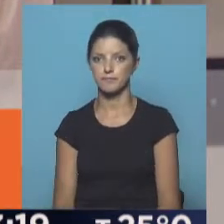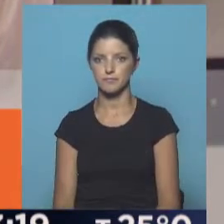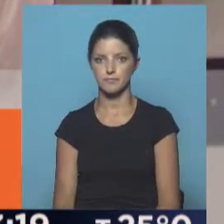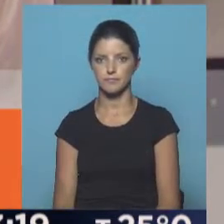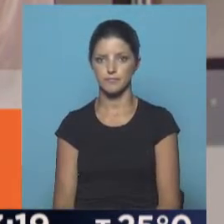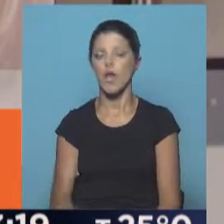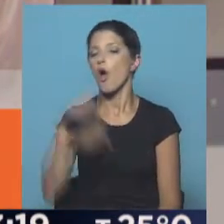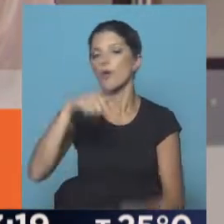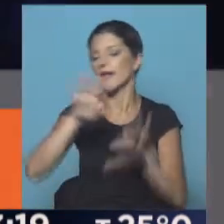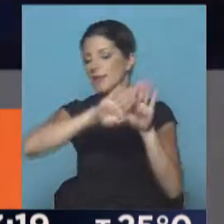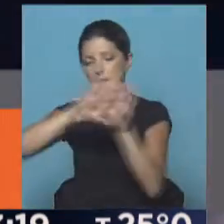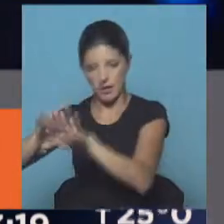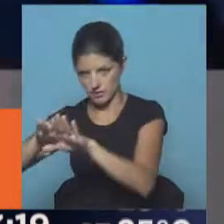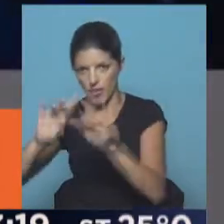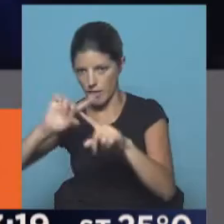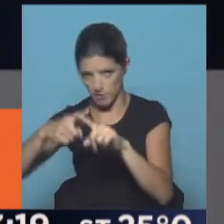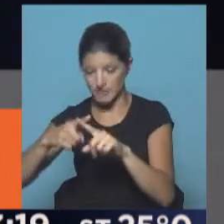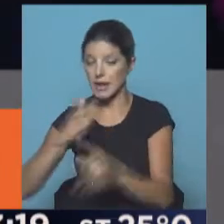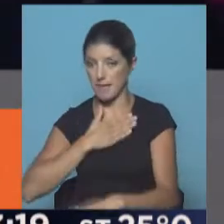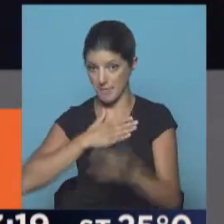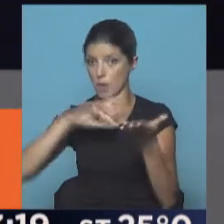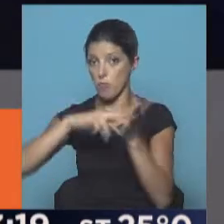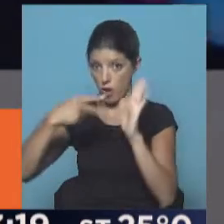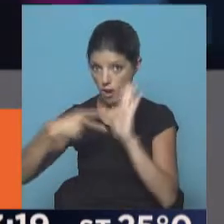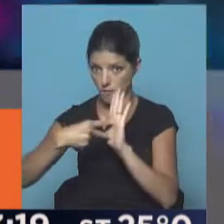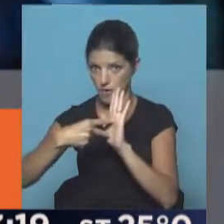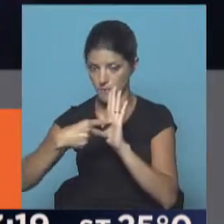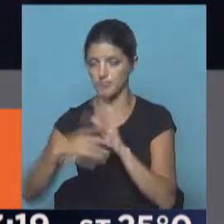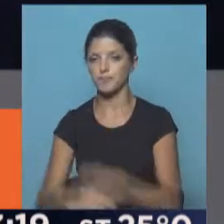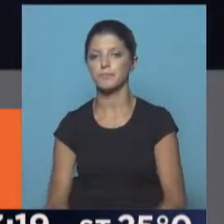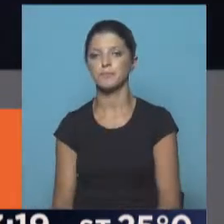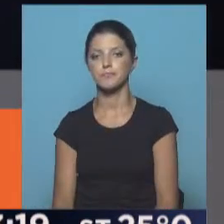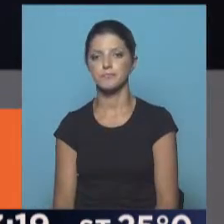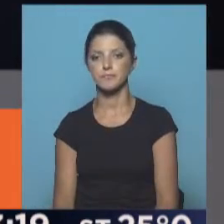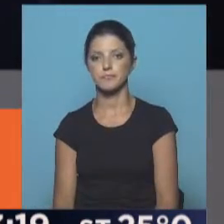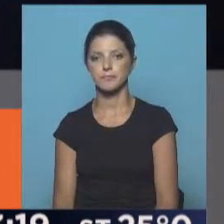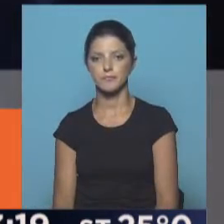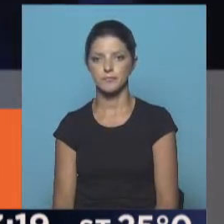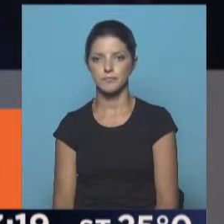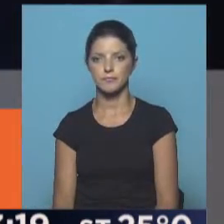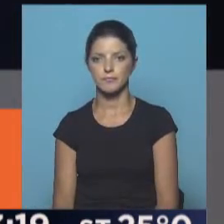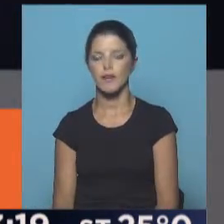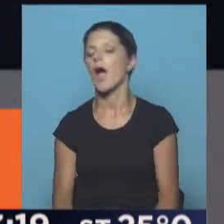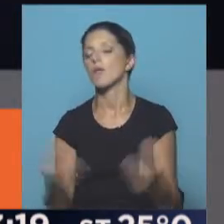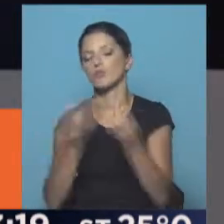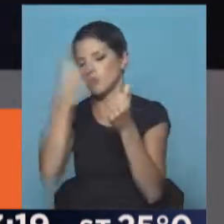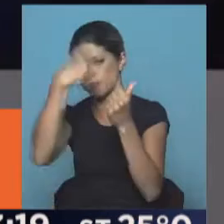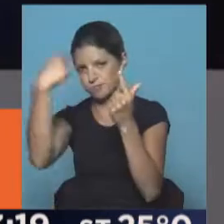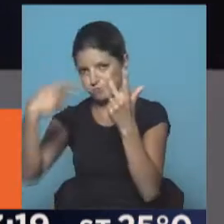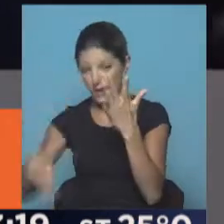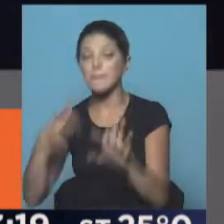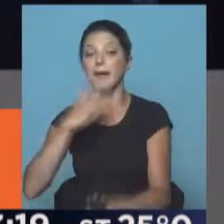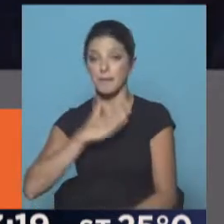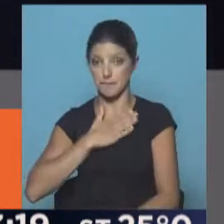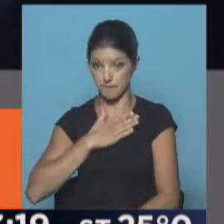la corrección política. Yo creo que hay dos dimensiones. Hay infinidad de dimensiones. Para mi argumento